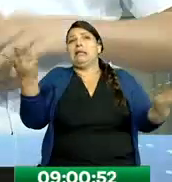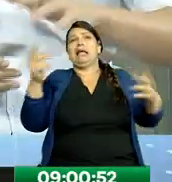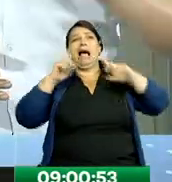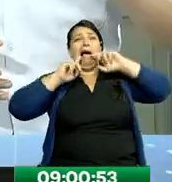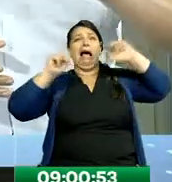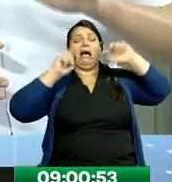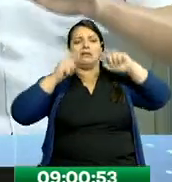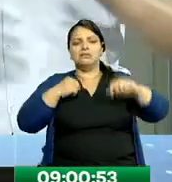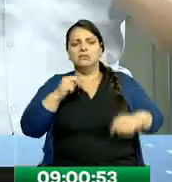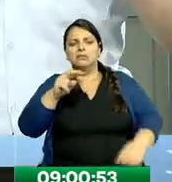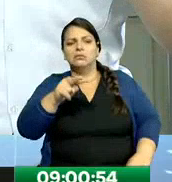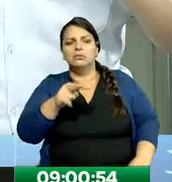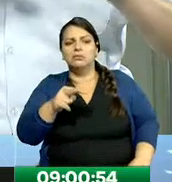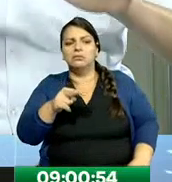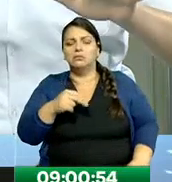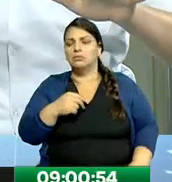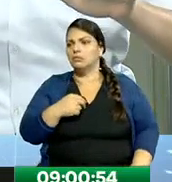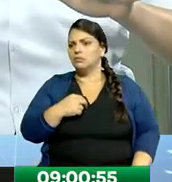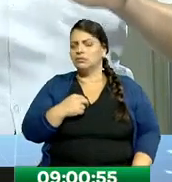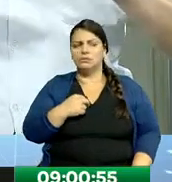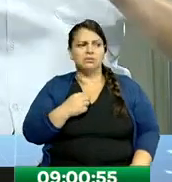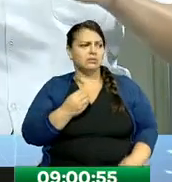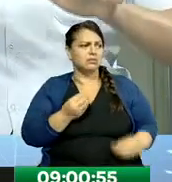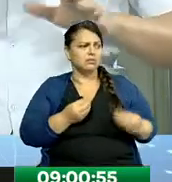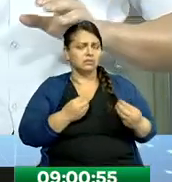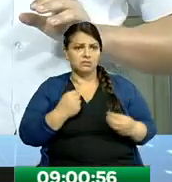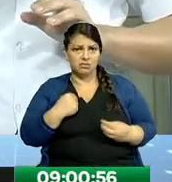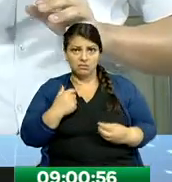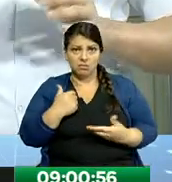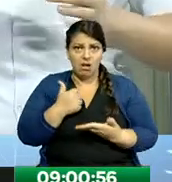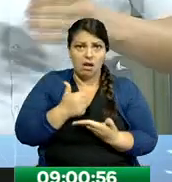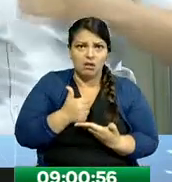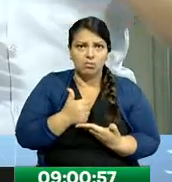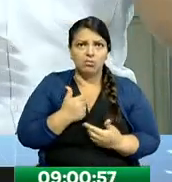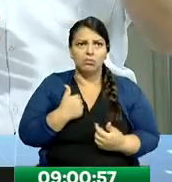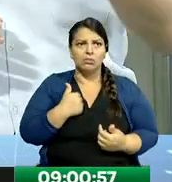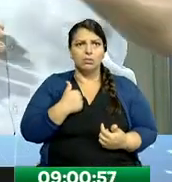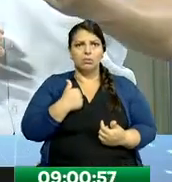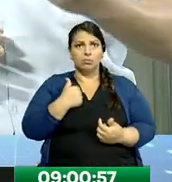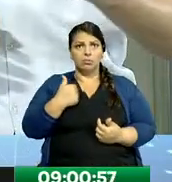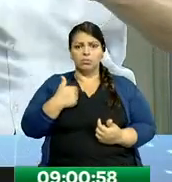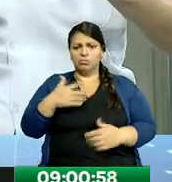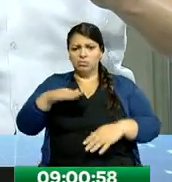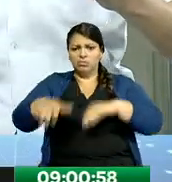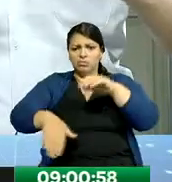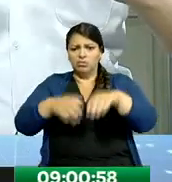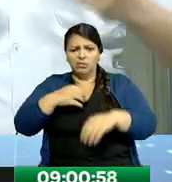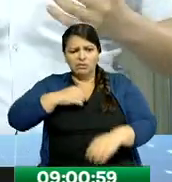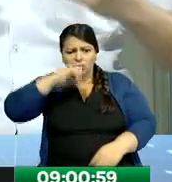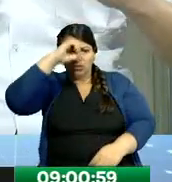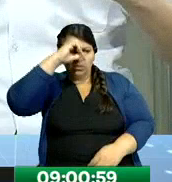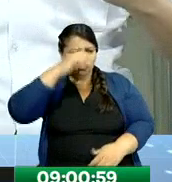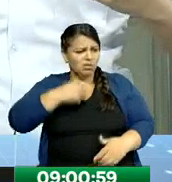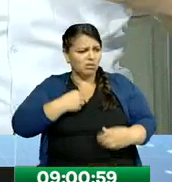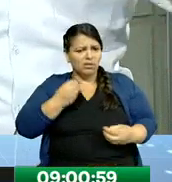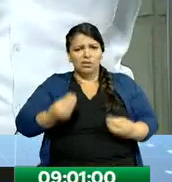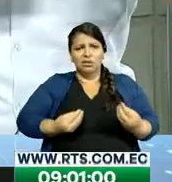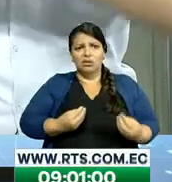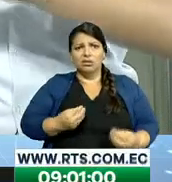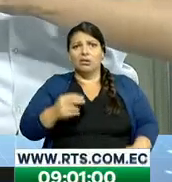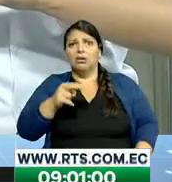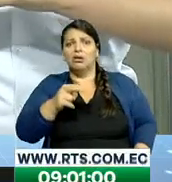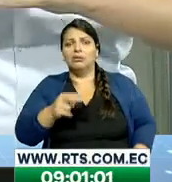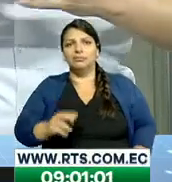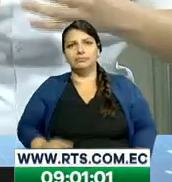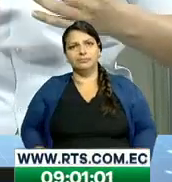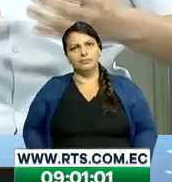condiciones, para poder actuar, actúe. Sin embargo, tenga en cuenta que si usted va a salvar a alguien, esta persona va a tender a cogerlo a